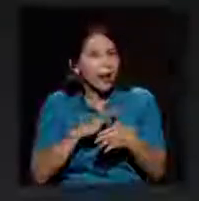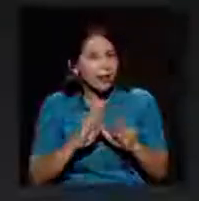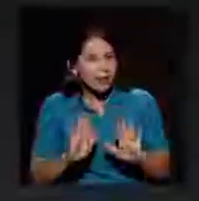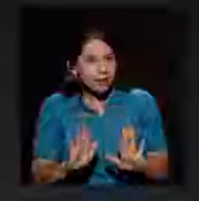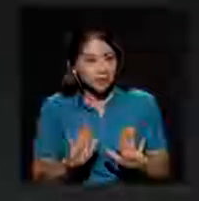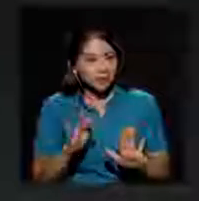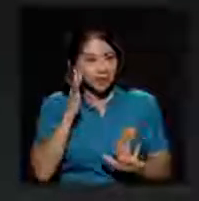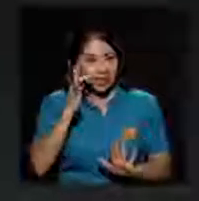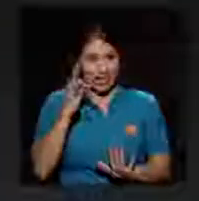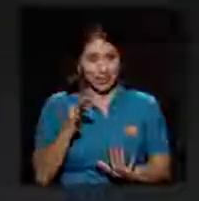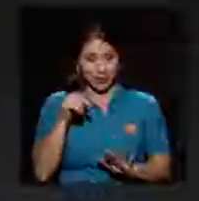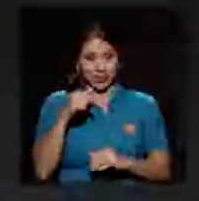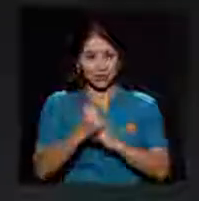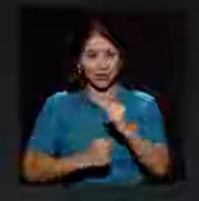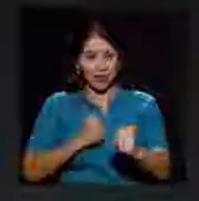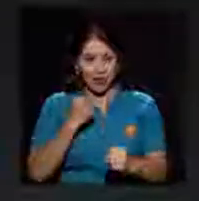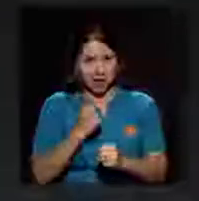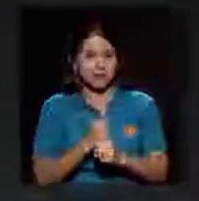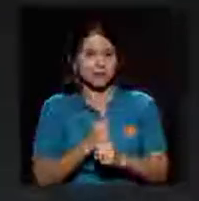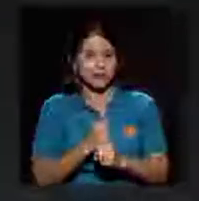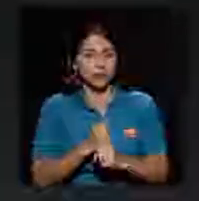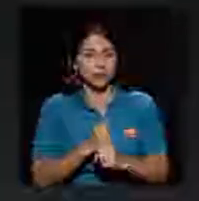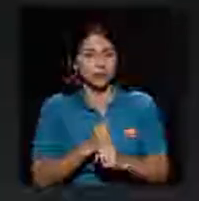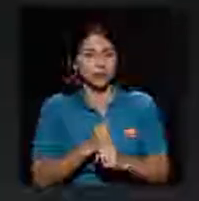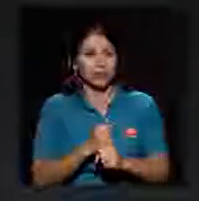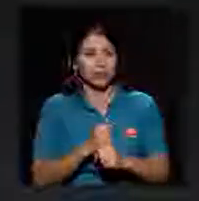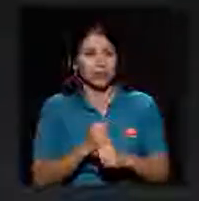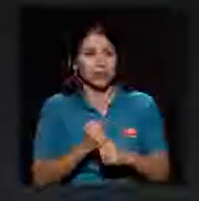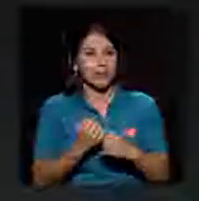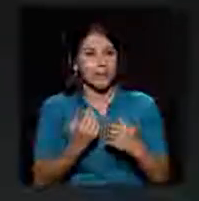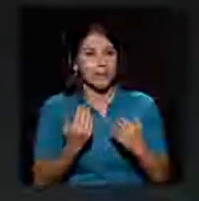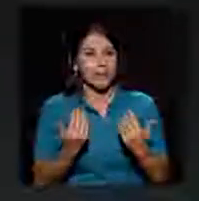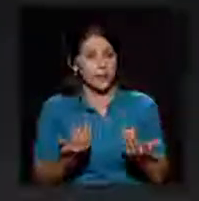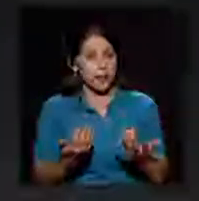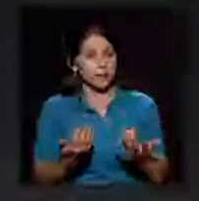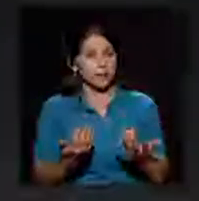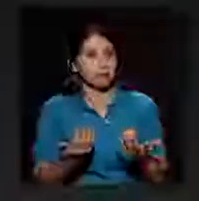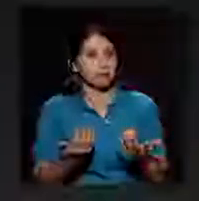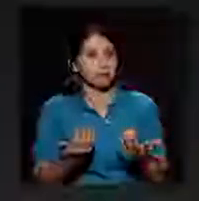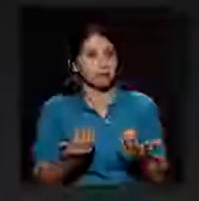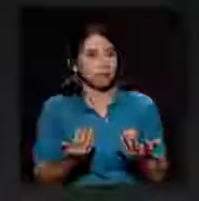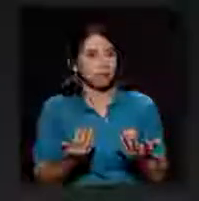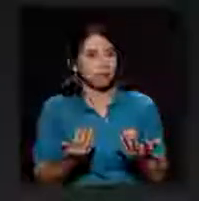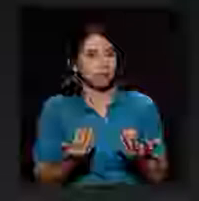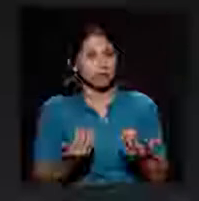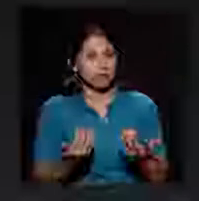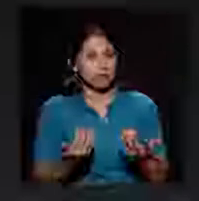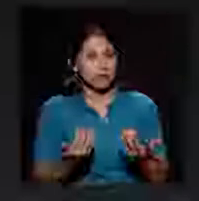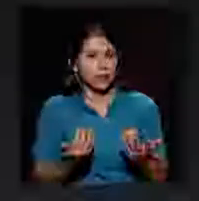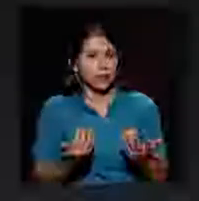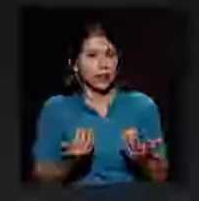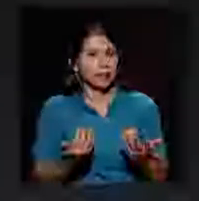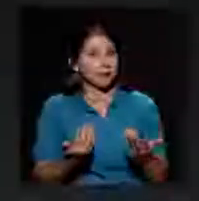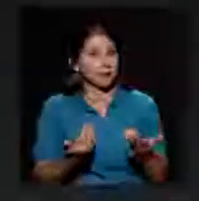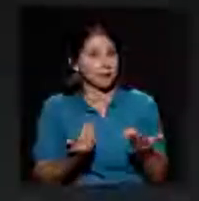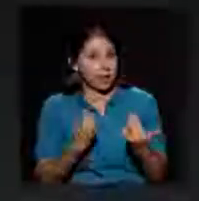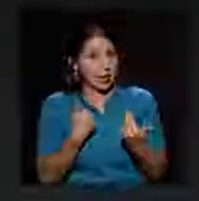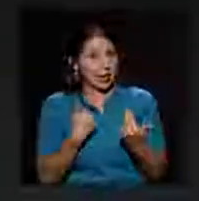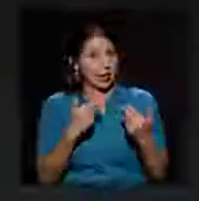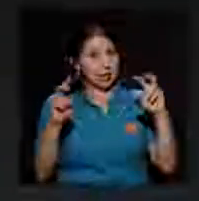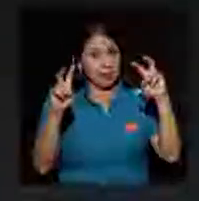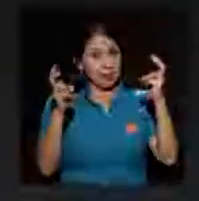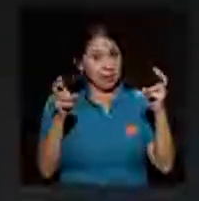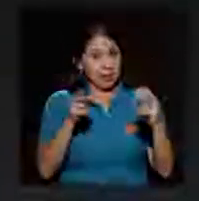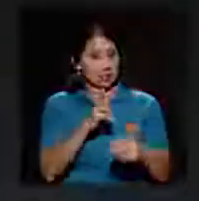creo que este año pues va a y traer temas de esa